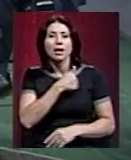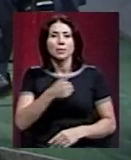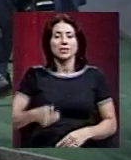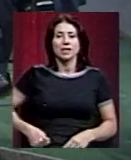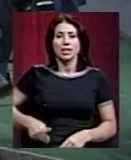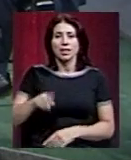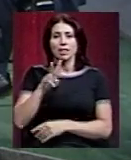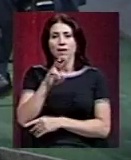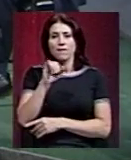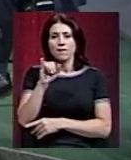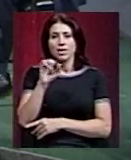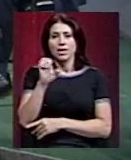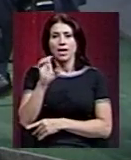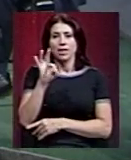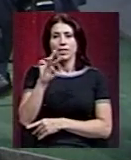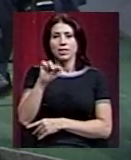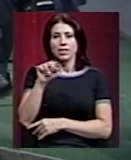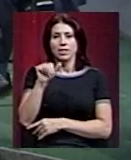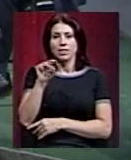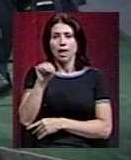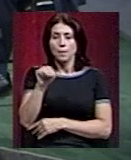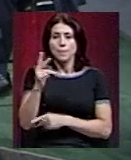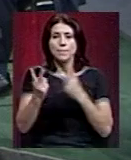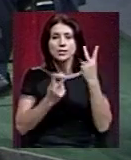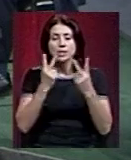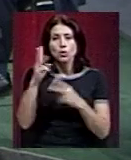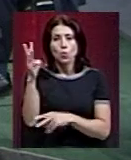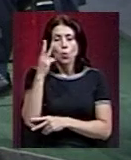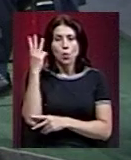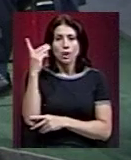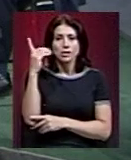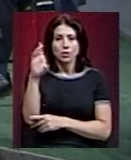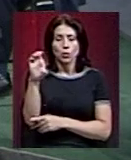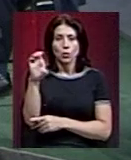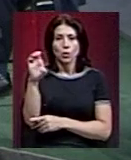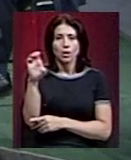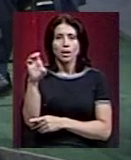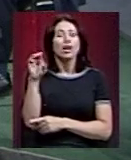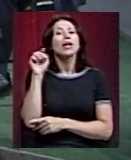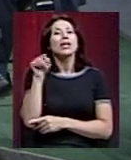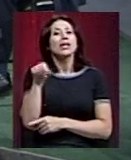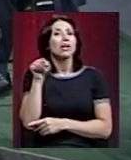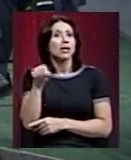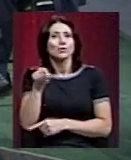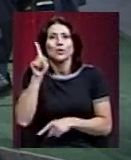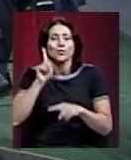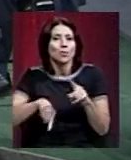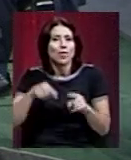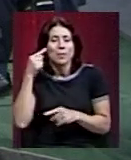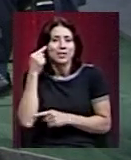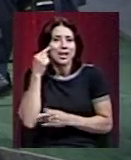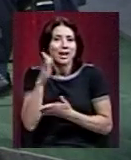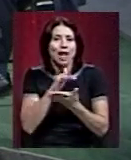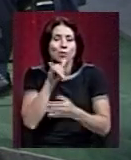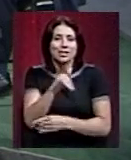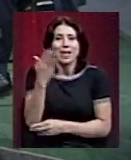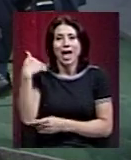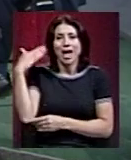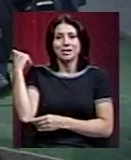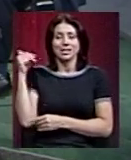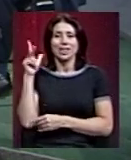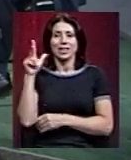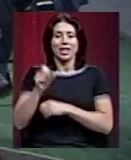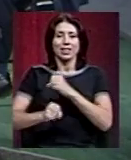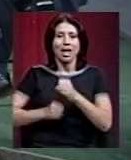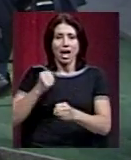Vietnam a Washington, y eso sería impensable hace 30 años,